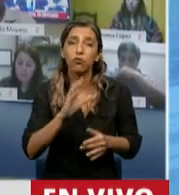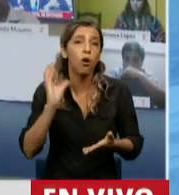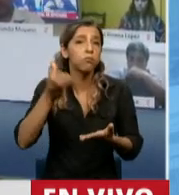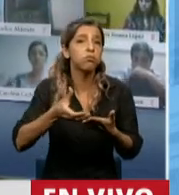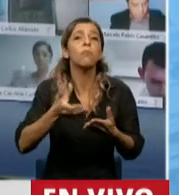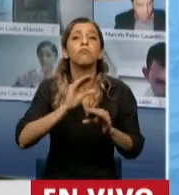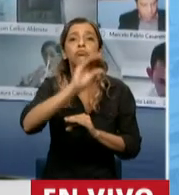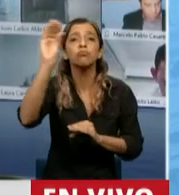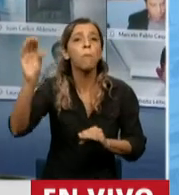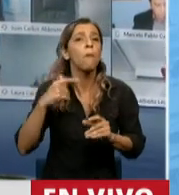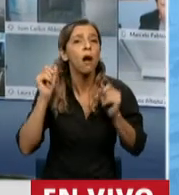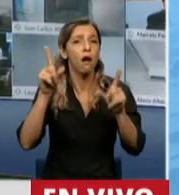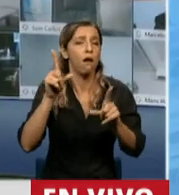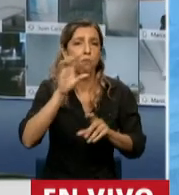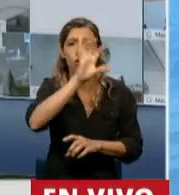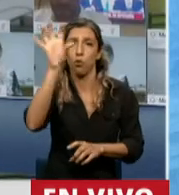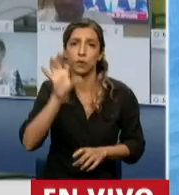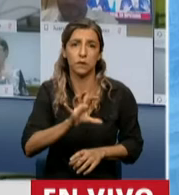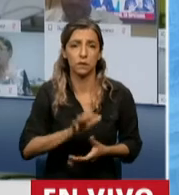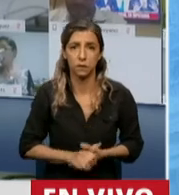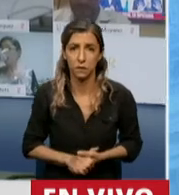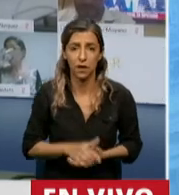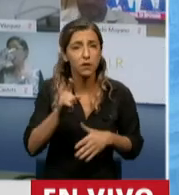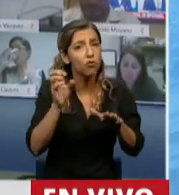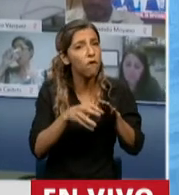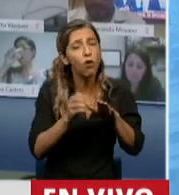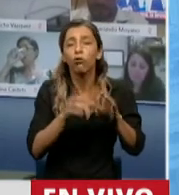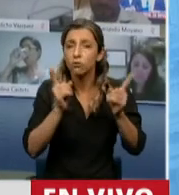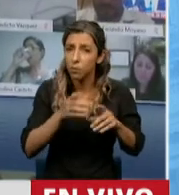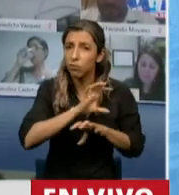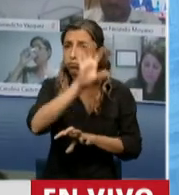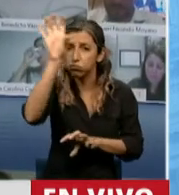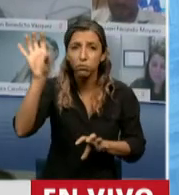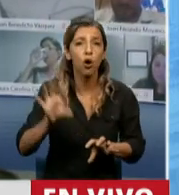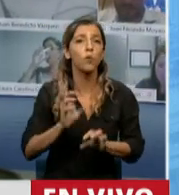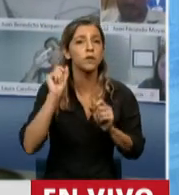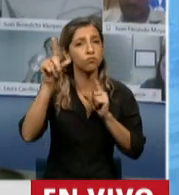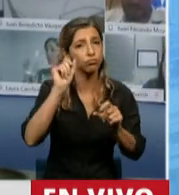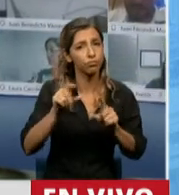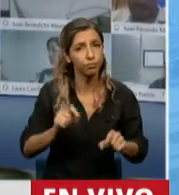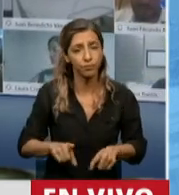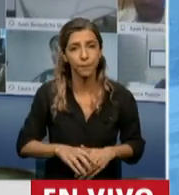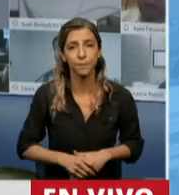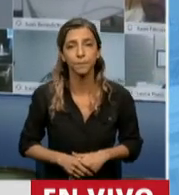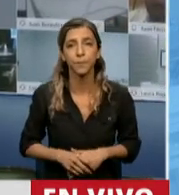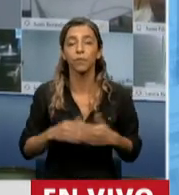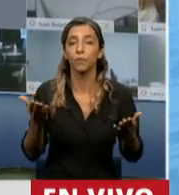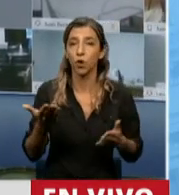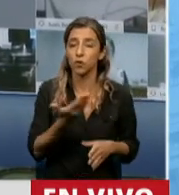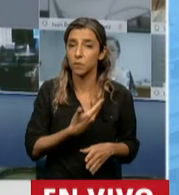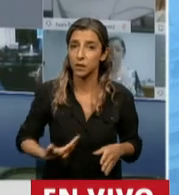son fondos de las provincias. Y en ese marco, presidente, me parece un poco